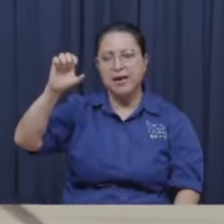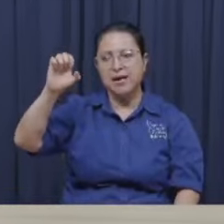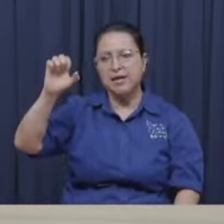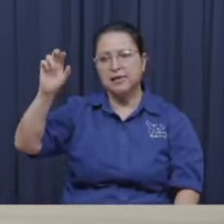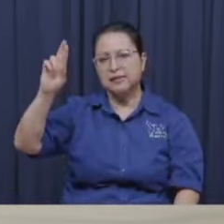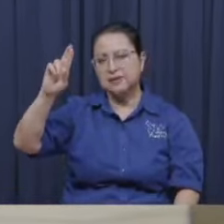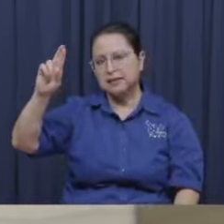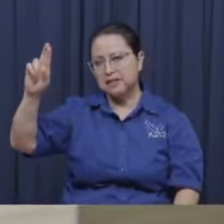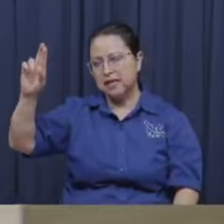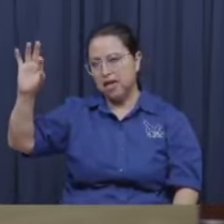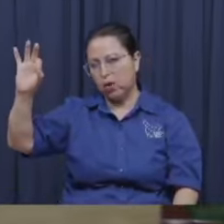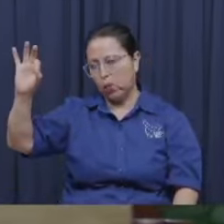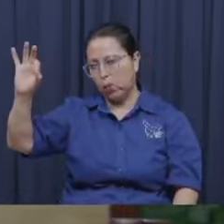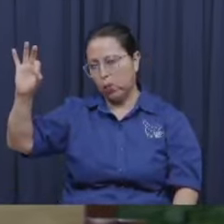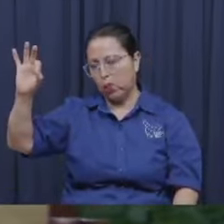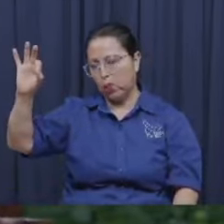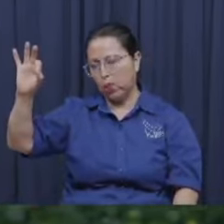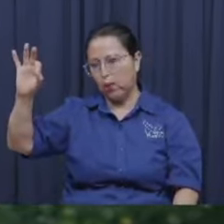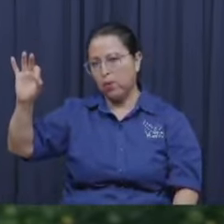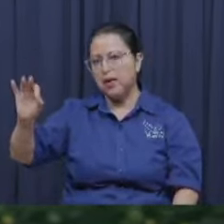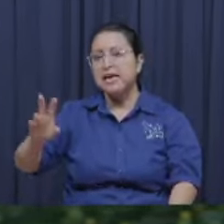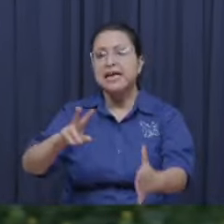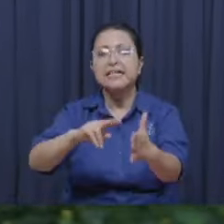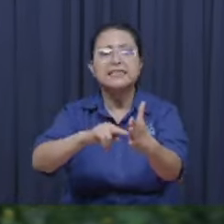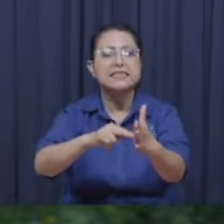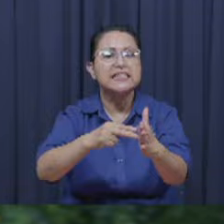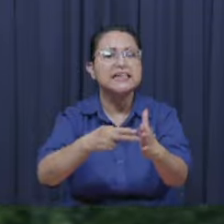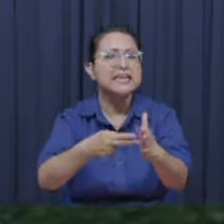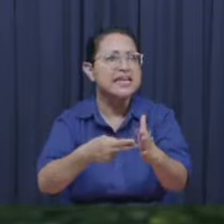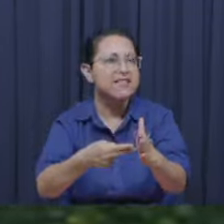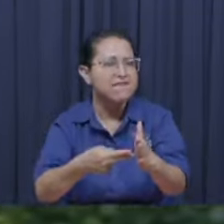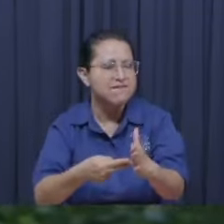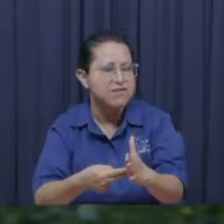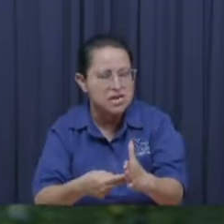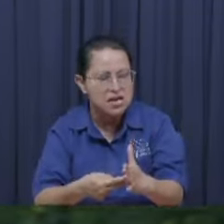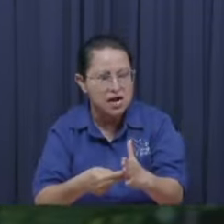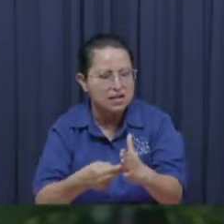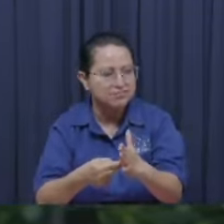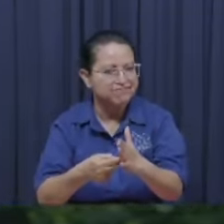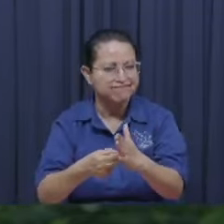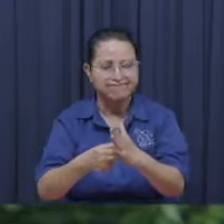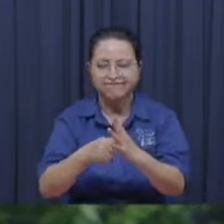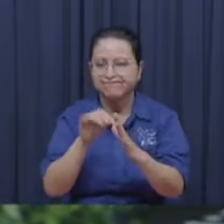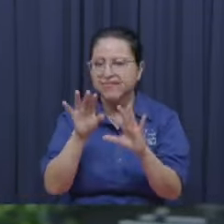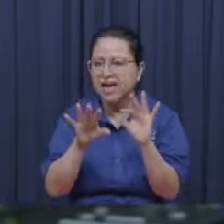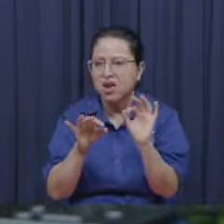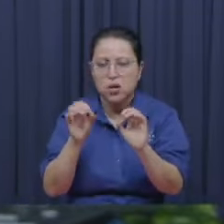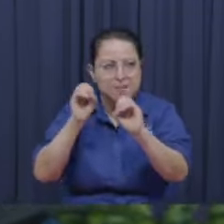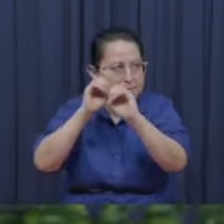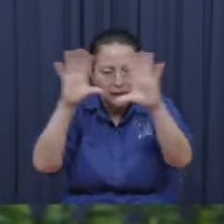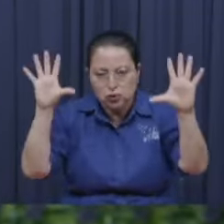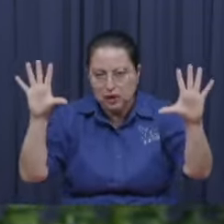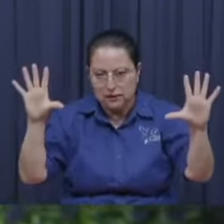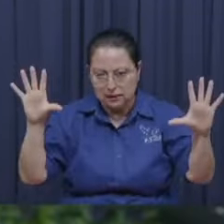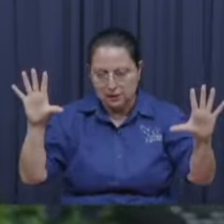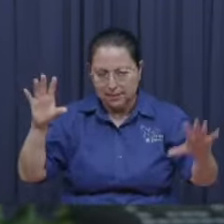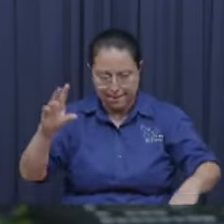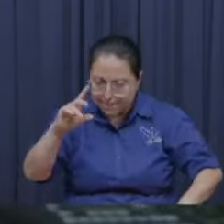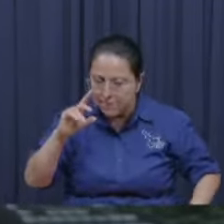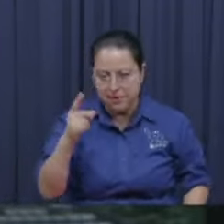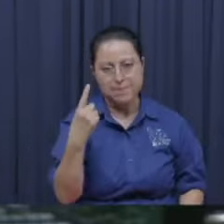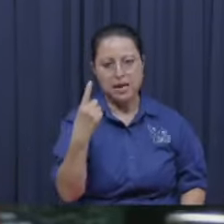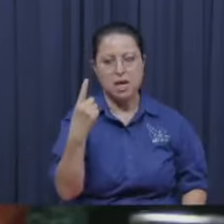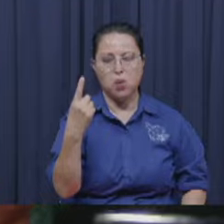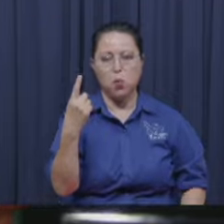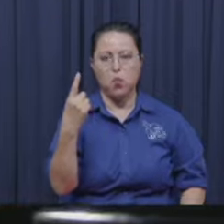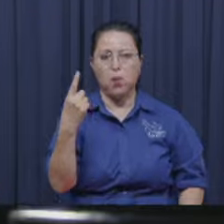¿Y eso qué significa, hermano Sergio? ¡Ja! Eso significa unas cosas bien tremendas. En primer lugar, yo